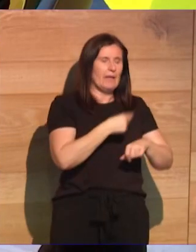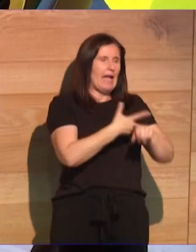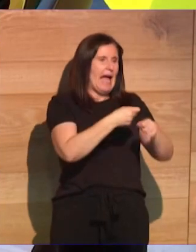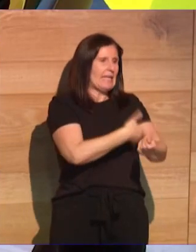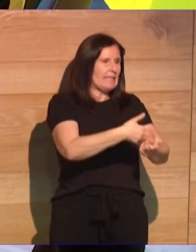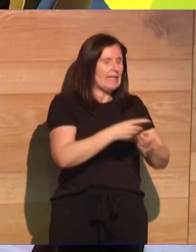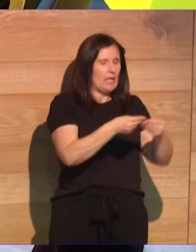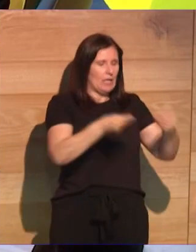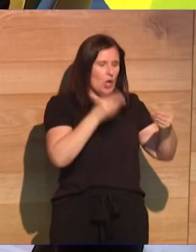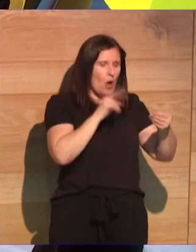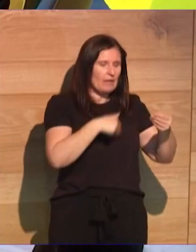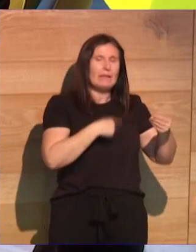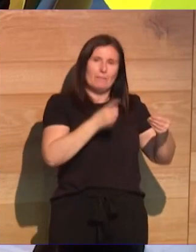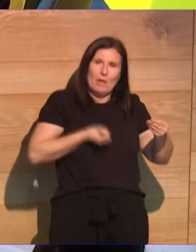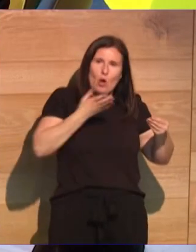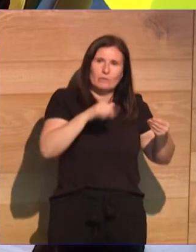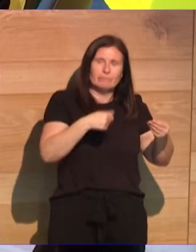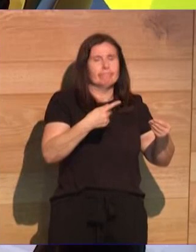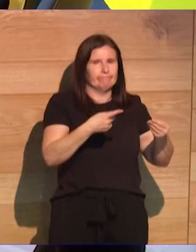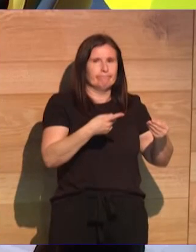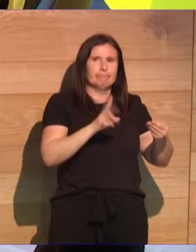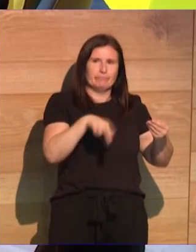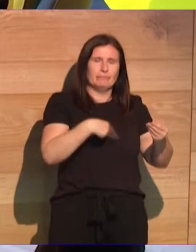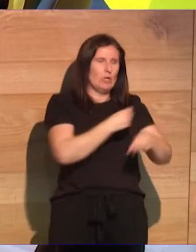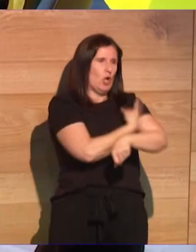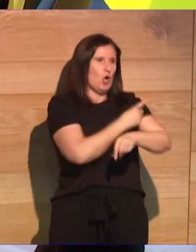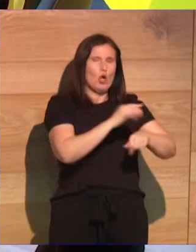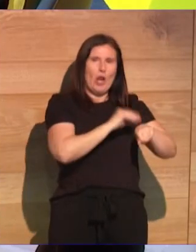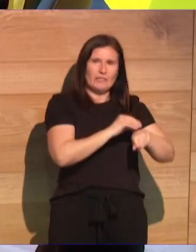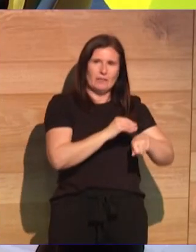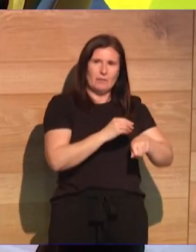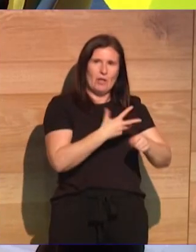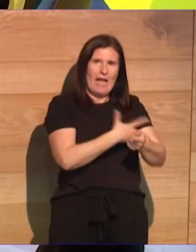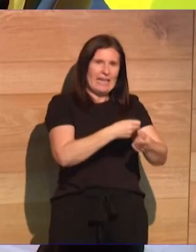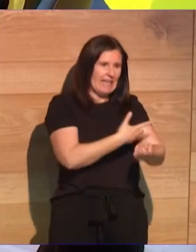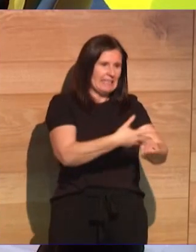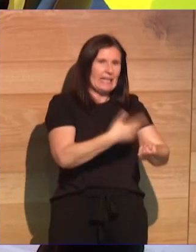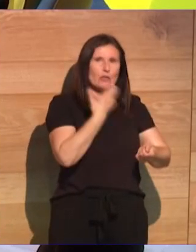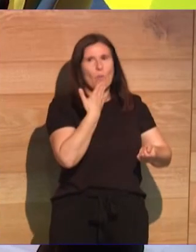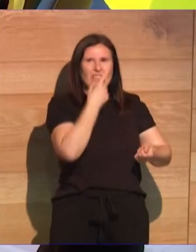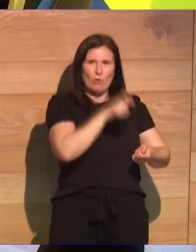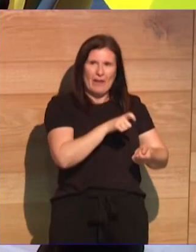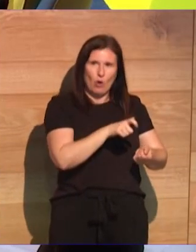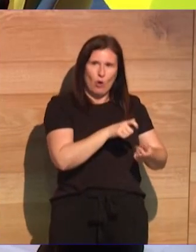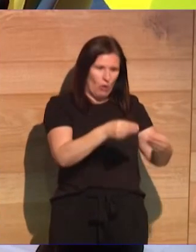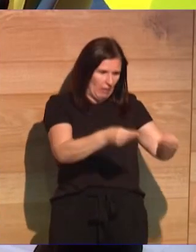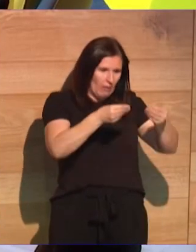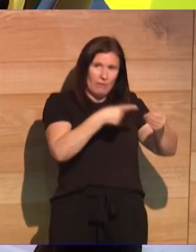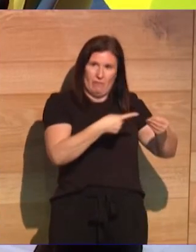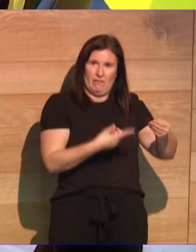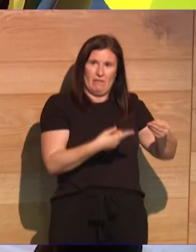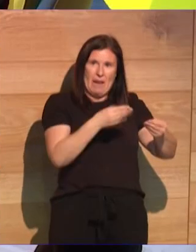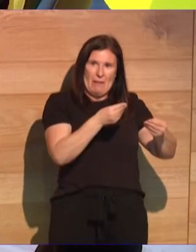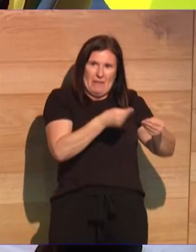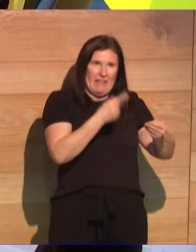y me dijo, pues tiene usted colesterol. Pero no le damos al análisis de sangre, no le damos a esa entidad humana de que el análisis de